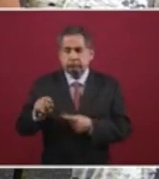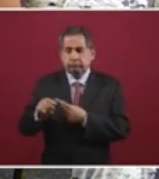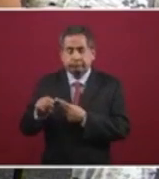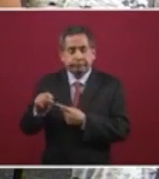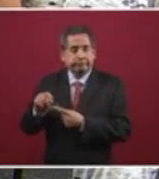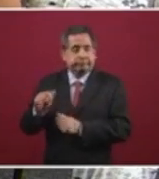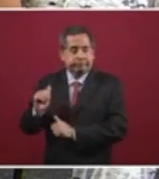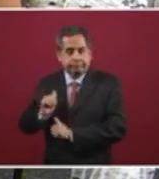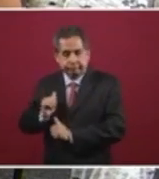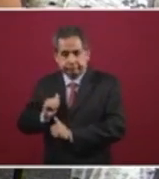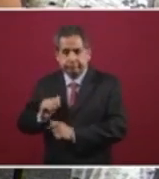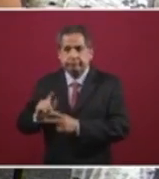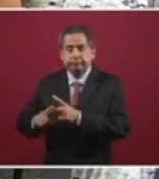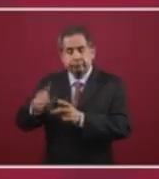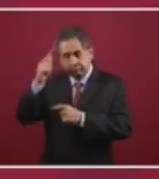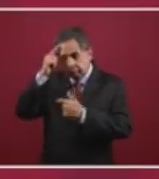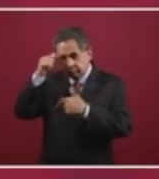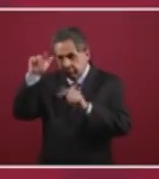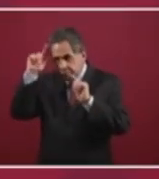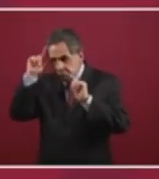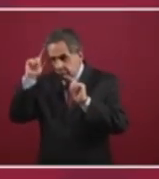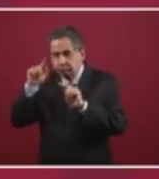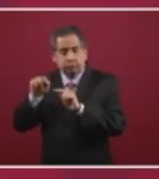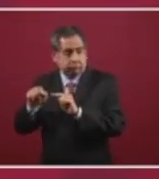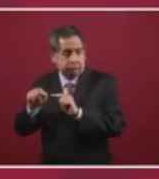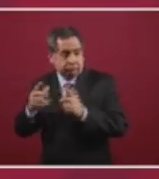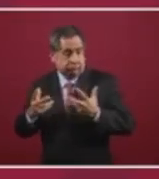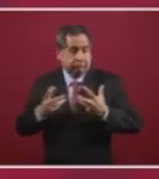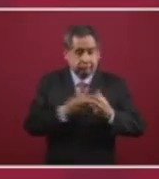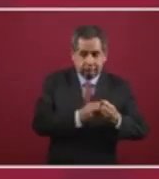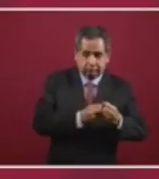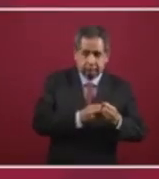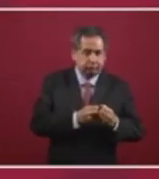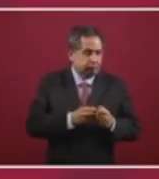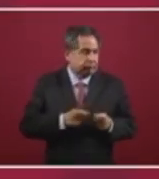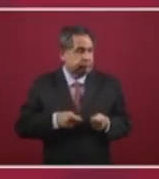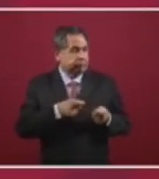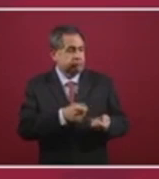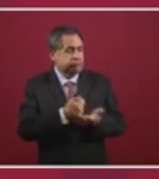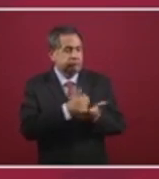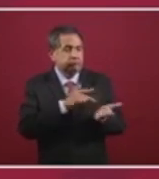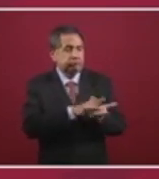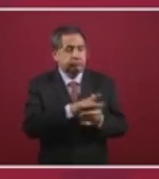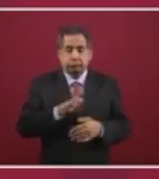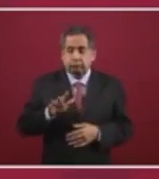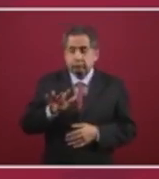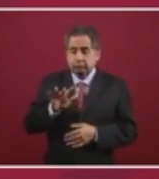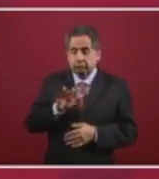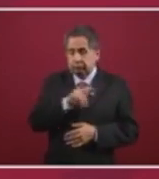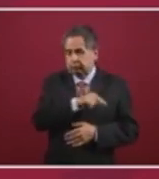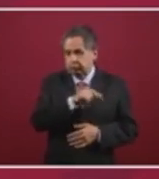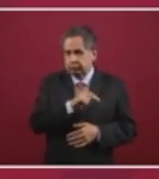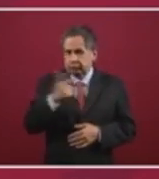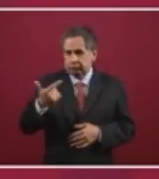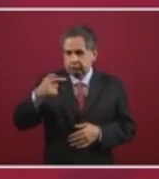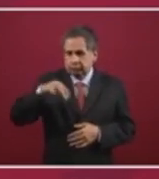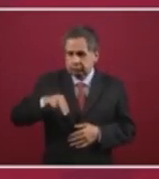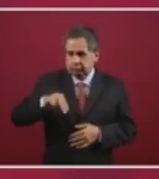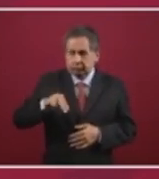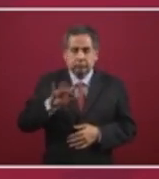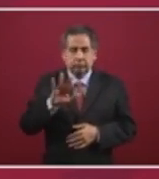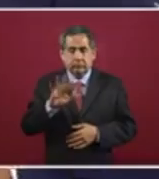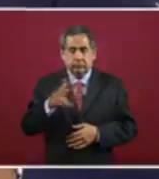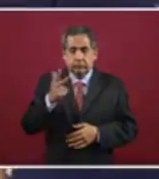país. Son 58 mil elementos para iniciar de la Guardia